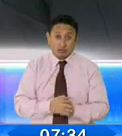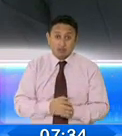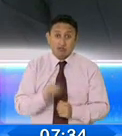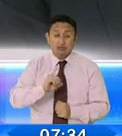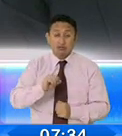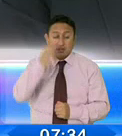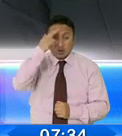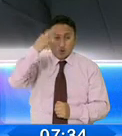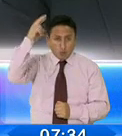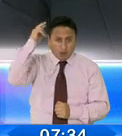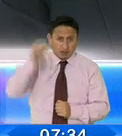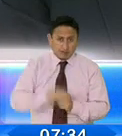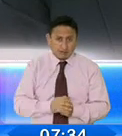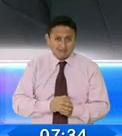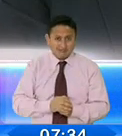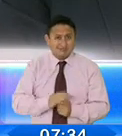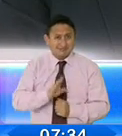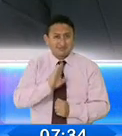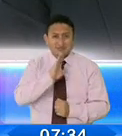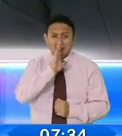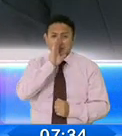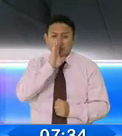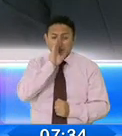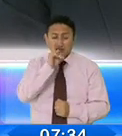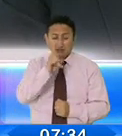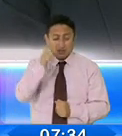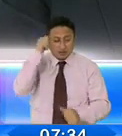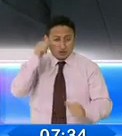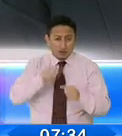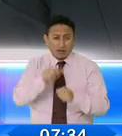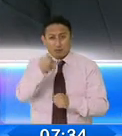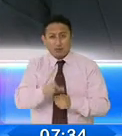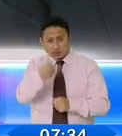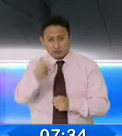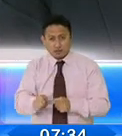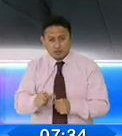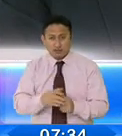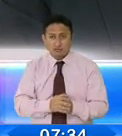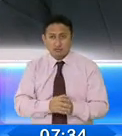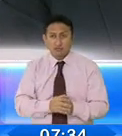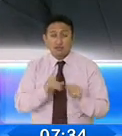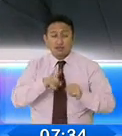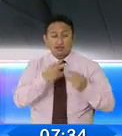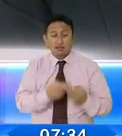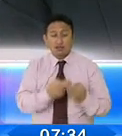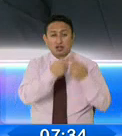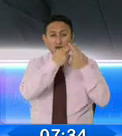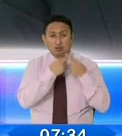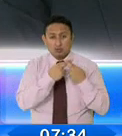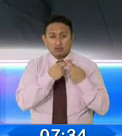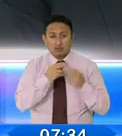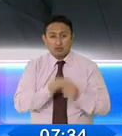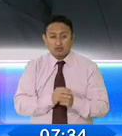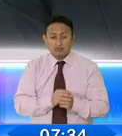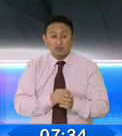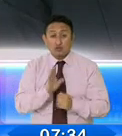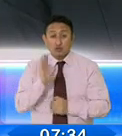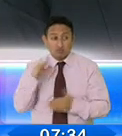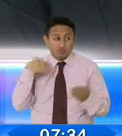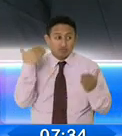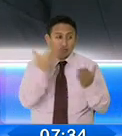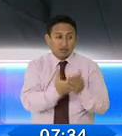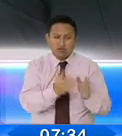Roberto, siempre, siempre recordar a la ciudadanía la responsabilidad de no asistir a estos